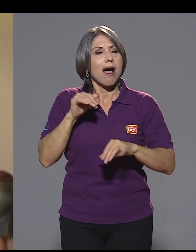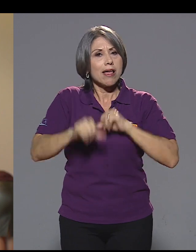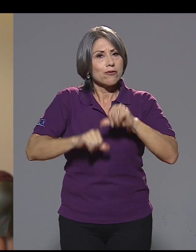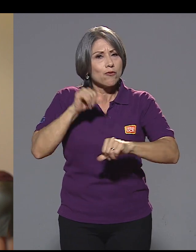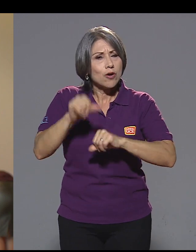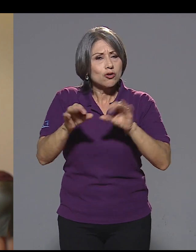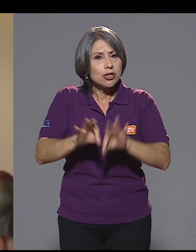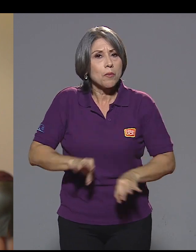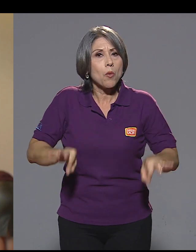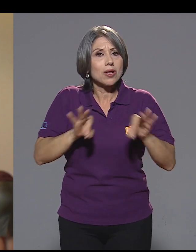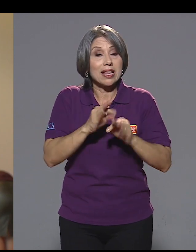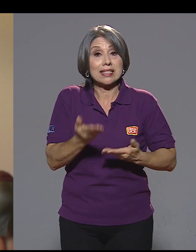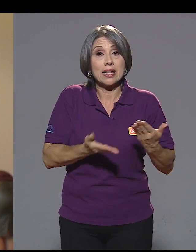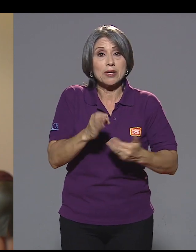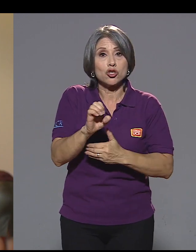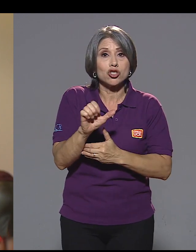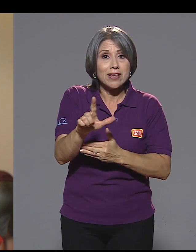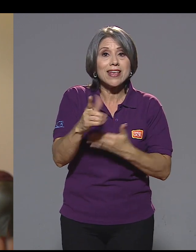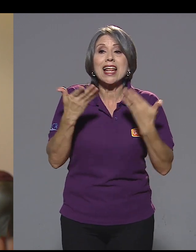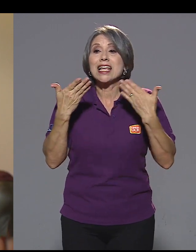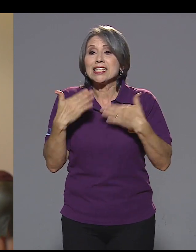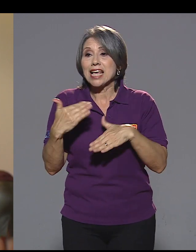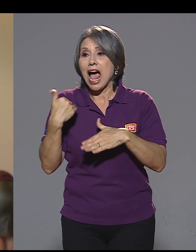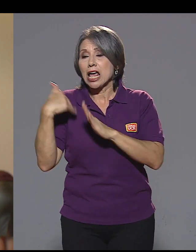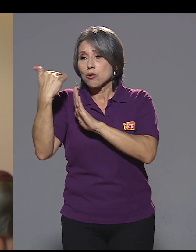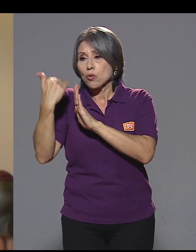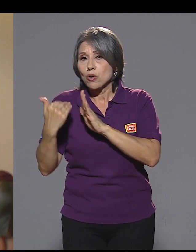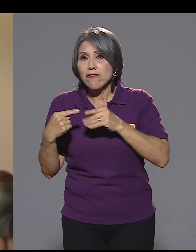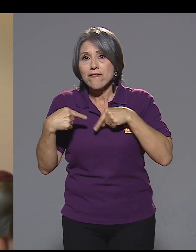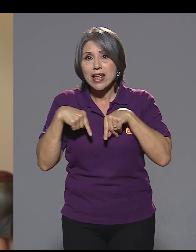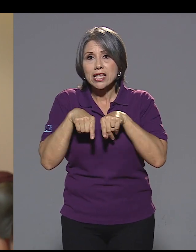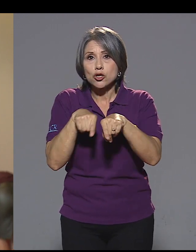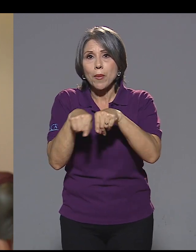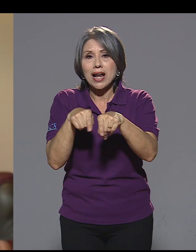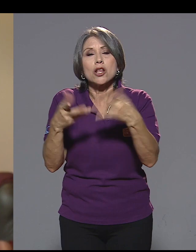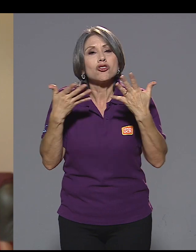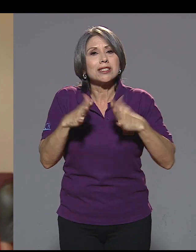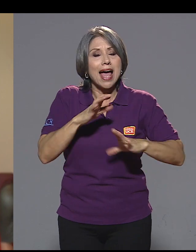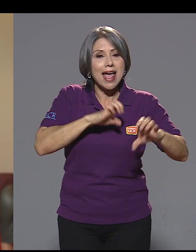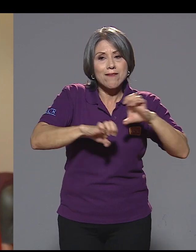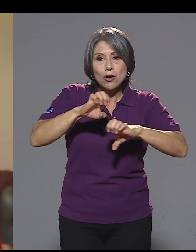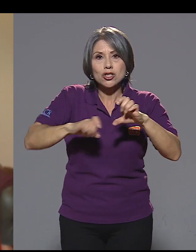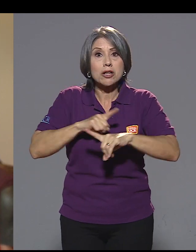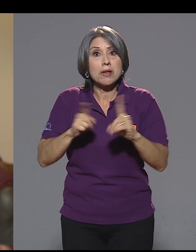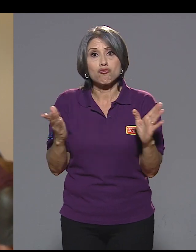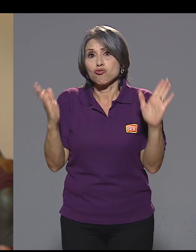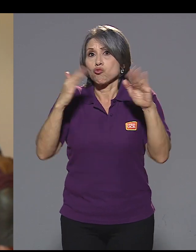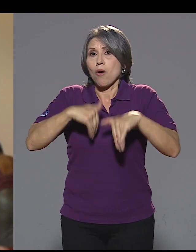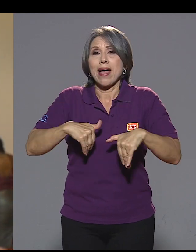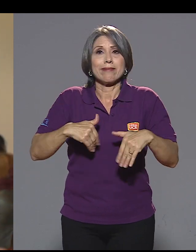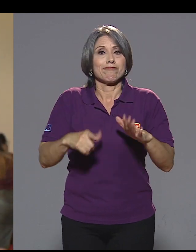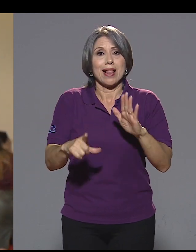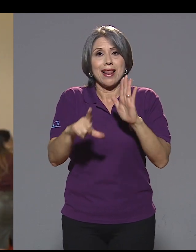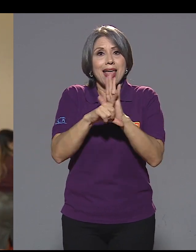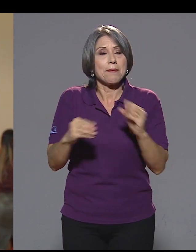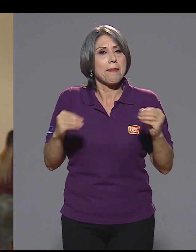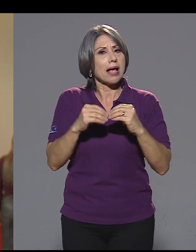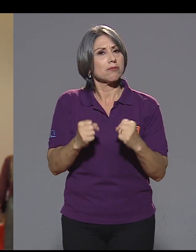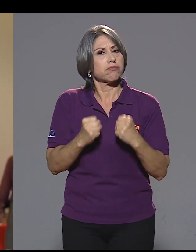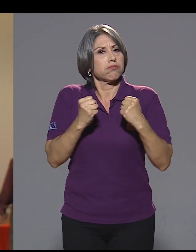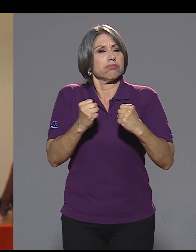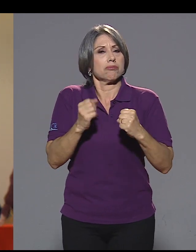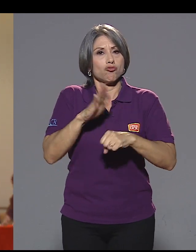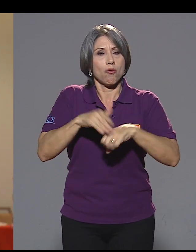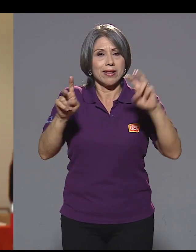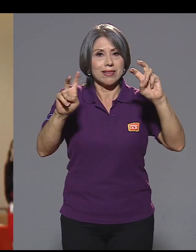importantes del servicio civil, ya hay un registro paralelo, ya se han hecho evaluaciones, sin embargo la ausencia de una legislación, digamos, más robusta